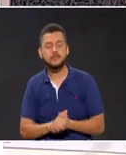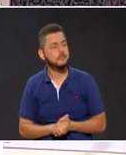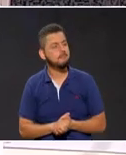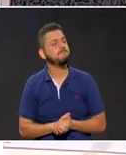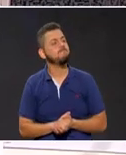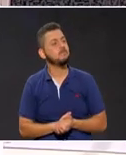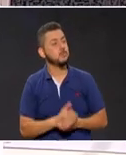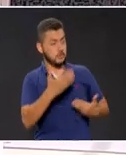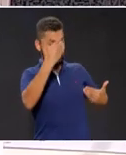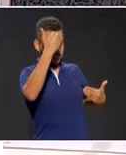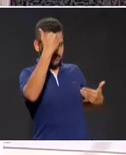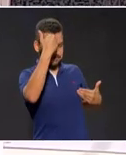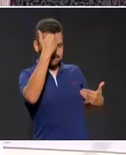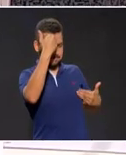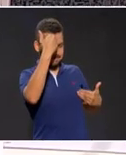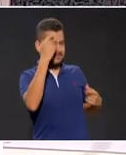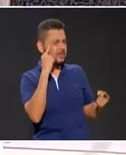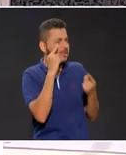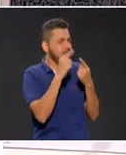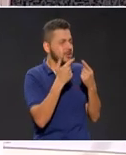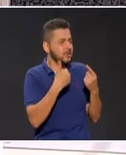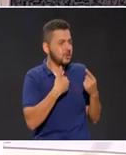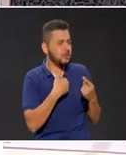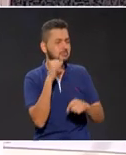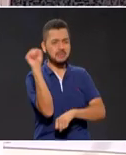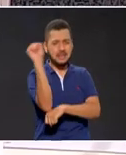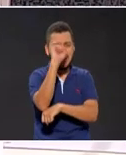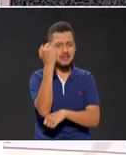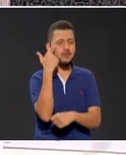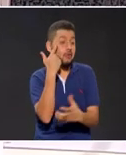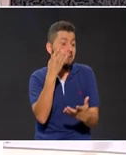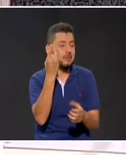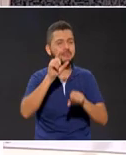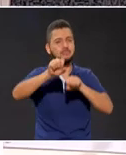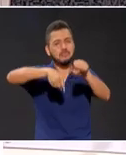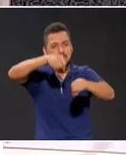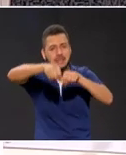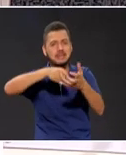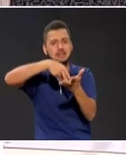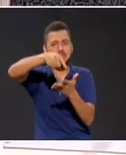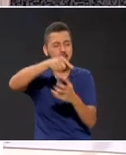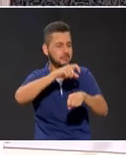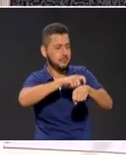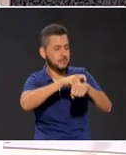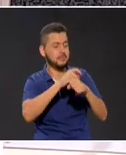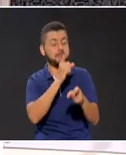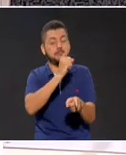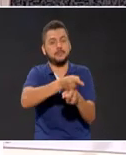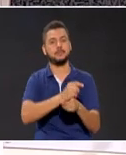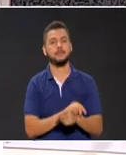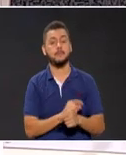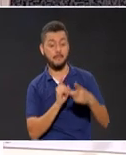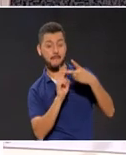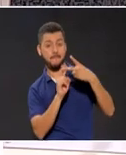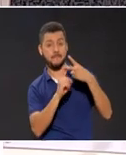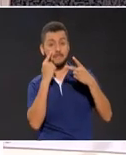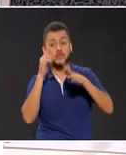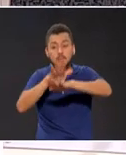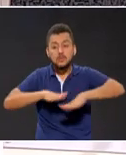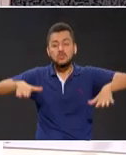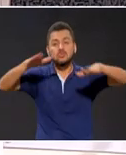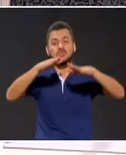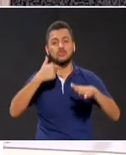juntos, le apostemos a que la ciudad se mueva mucho más rápido, que sea más ágil la movilidad. Dos, que conste el transporte público en la ciudad para que se mueva mucho más en